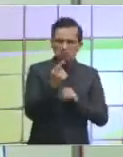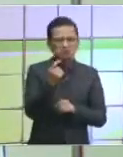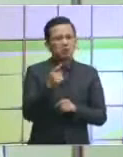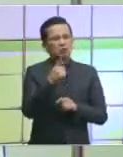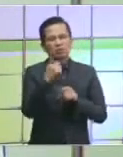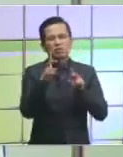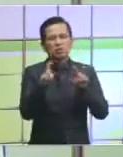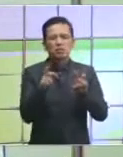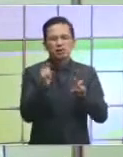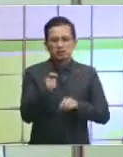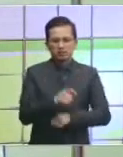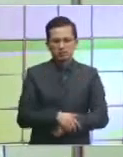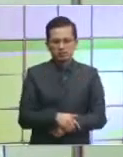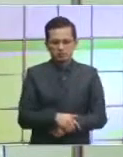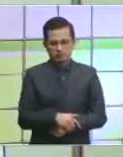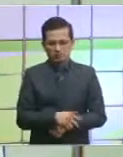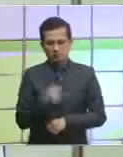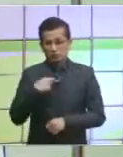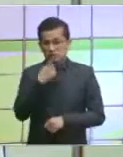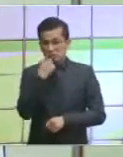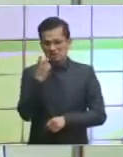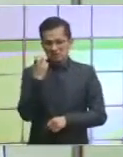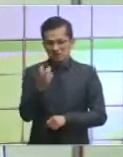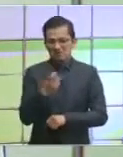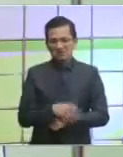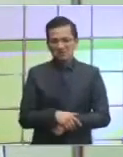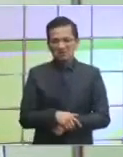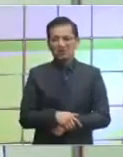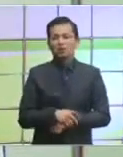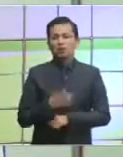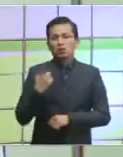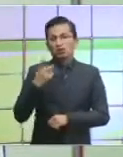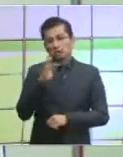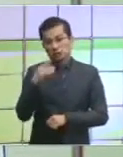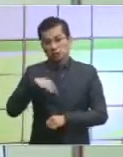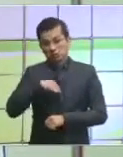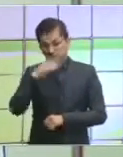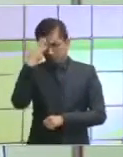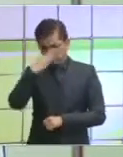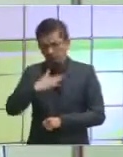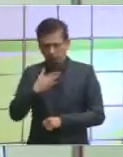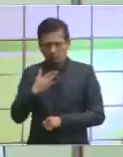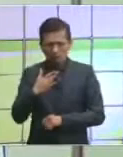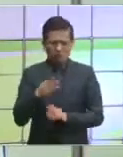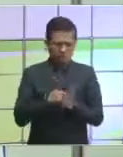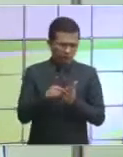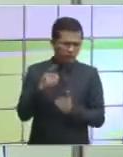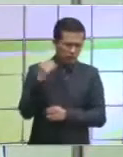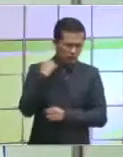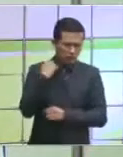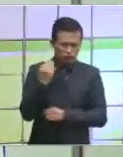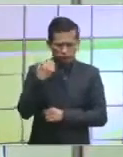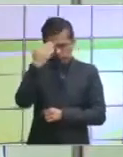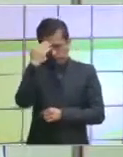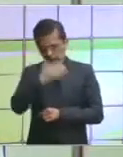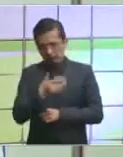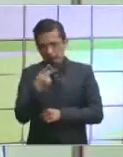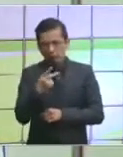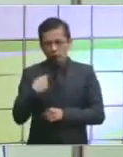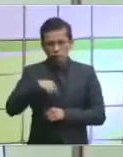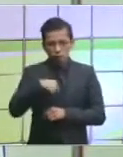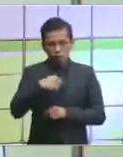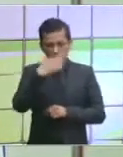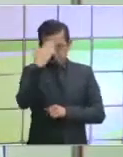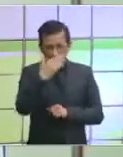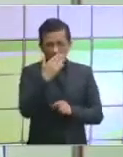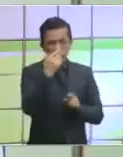y yo insisto en esto nosotros podemos saber derecho pero no tenemos una comprensión general de todos los fenómenos que